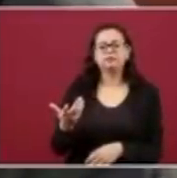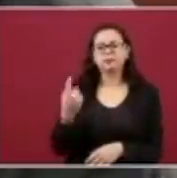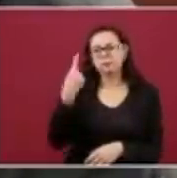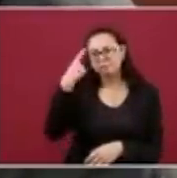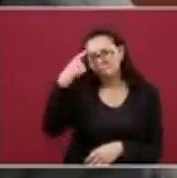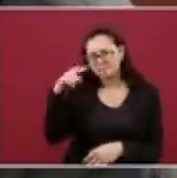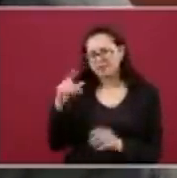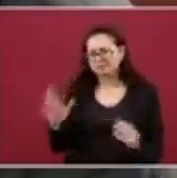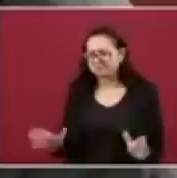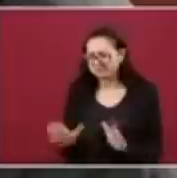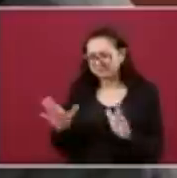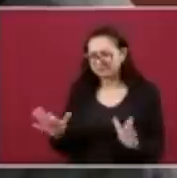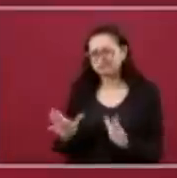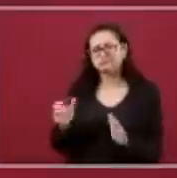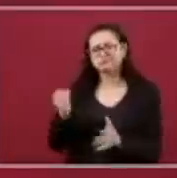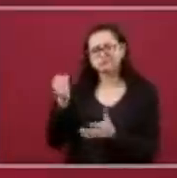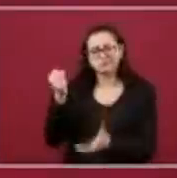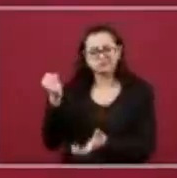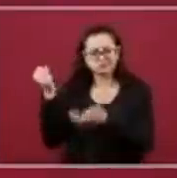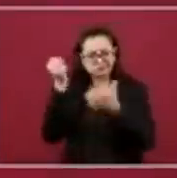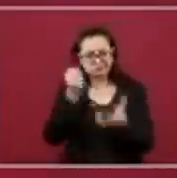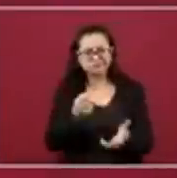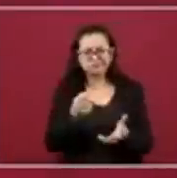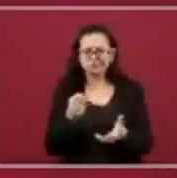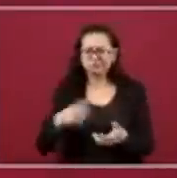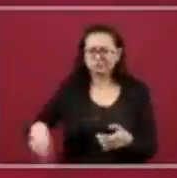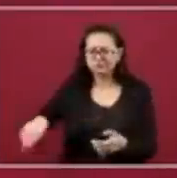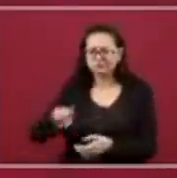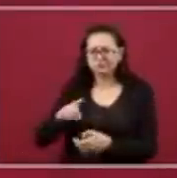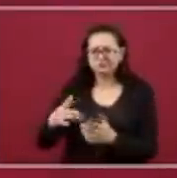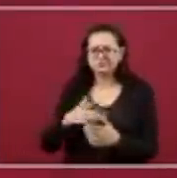estimule la inversión, que haya confianza